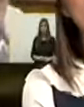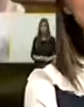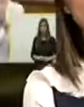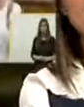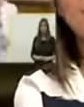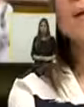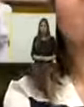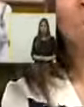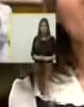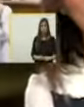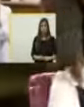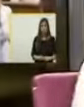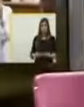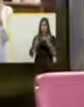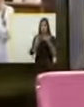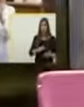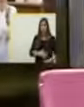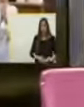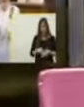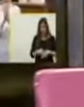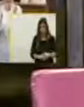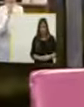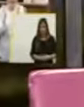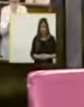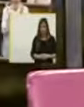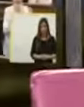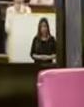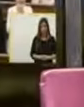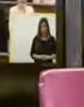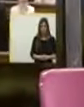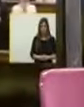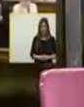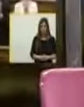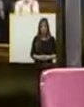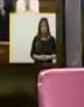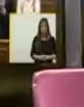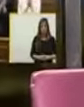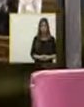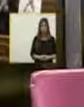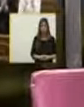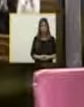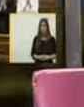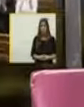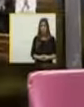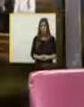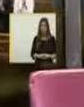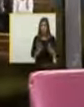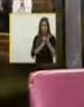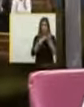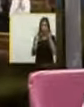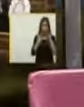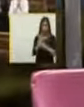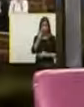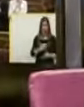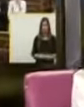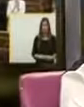Bueno, casi una hora de pleno, que llevamos, con las intervenciones de los portavoces de los principales grupos, y te voy pidiendo a ti, José Luis, una